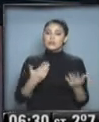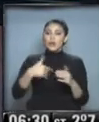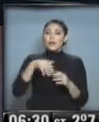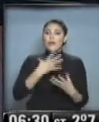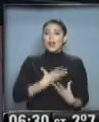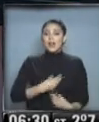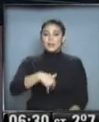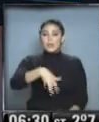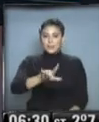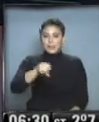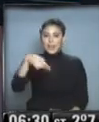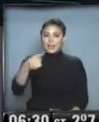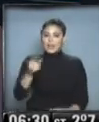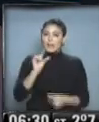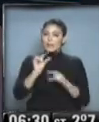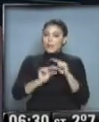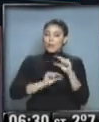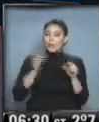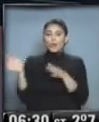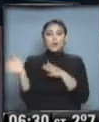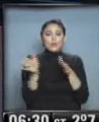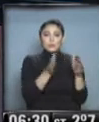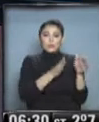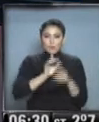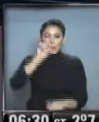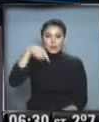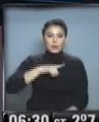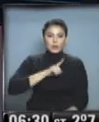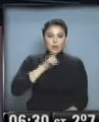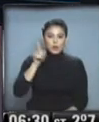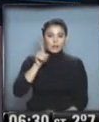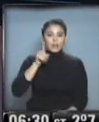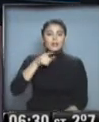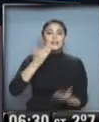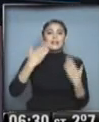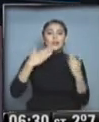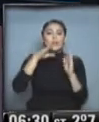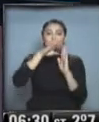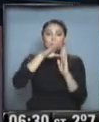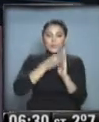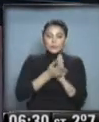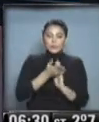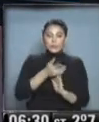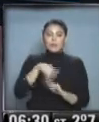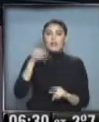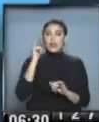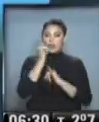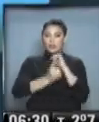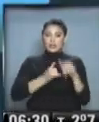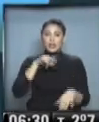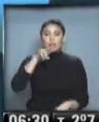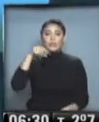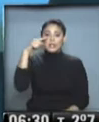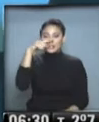vendrá recién a partir de mañana. Lentamente el viento del sector norte dejará un paulatino ascenso de las temperaturas. Te cuento, Maki, 2 grados